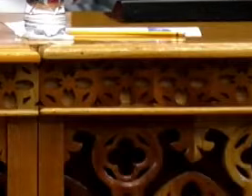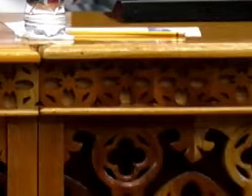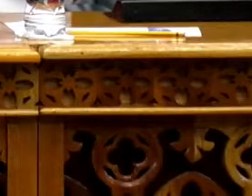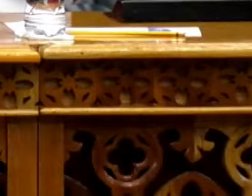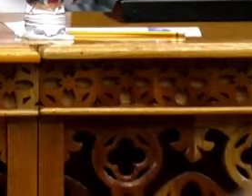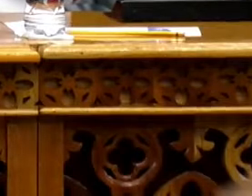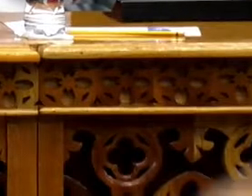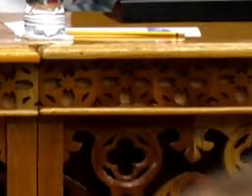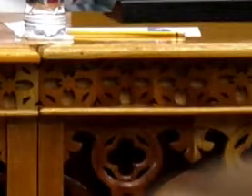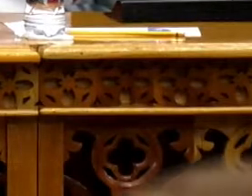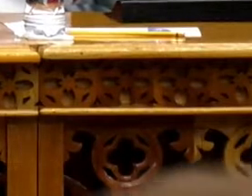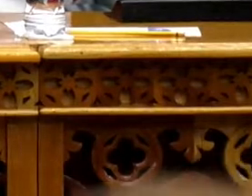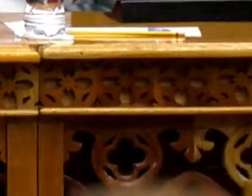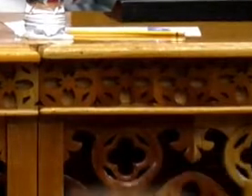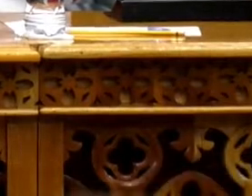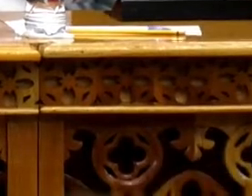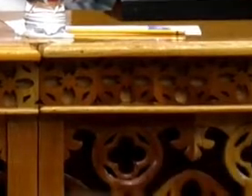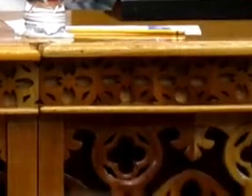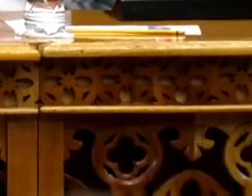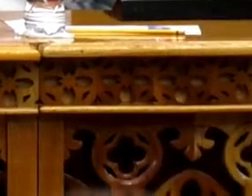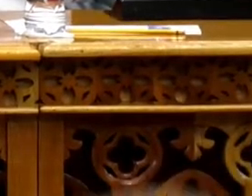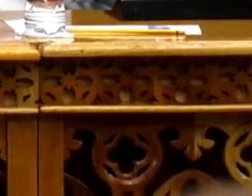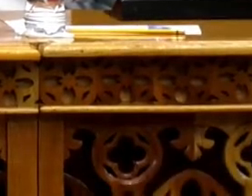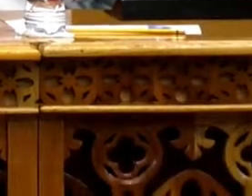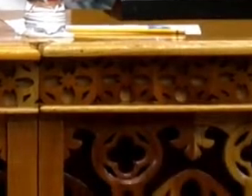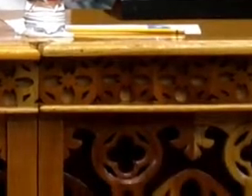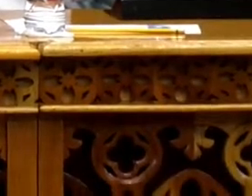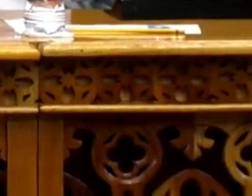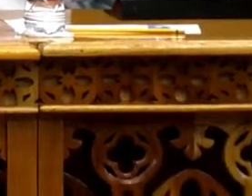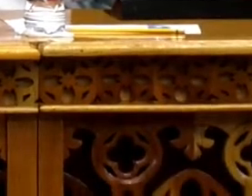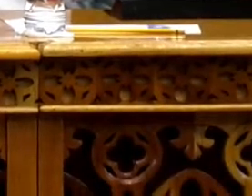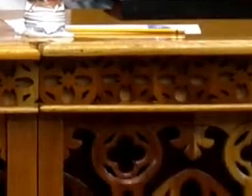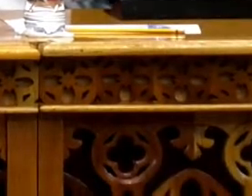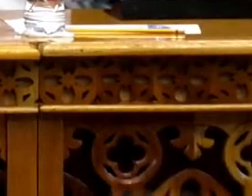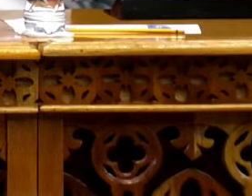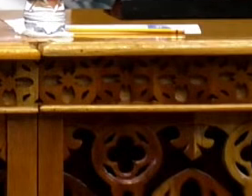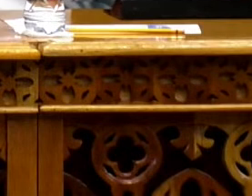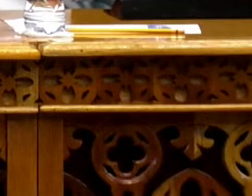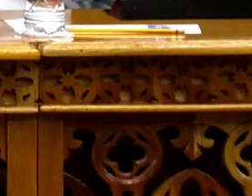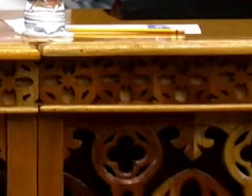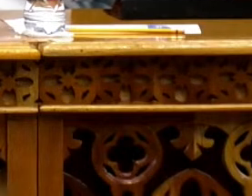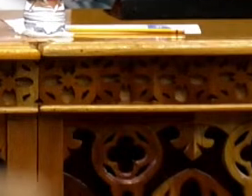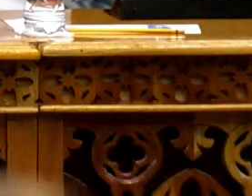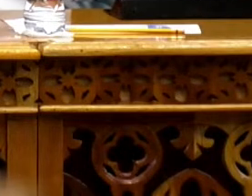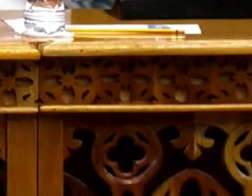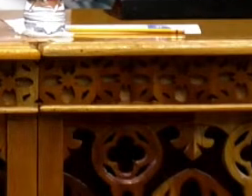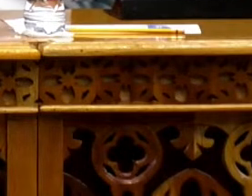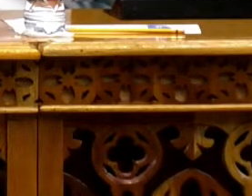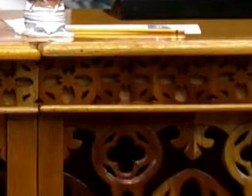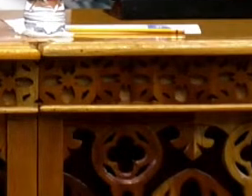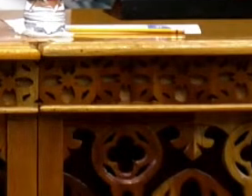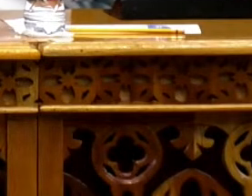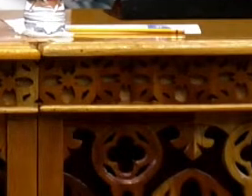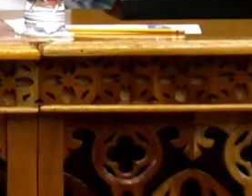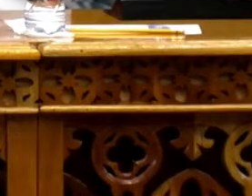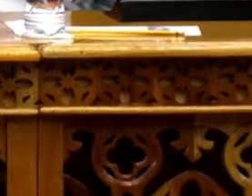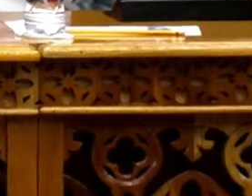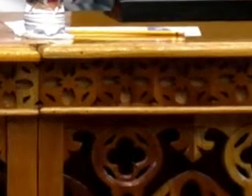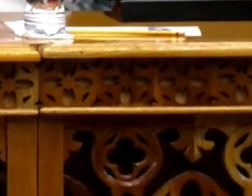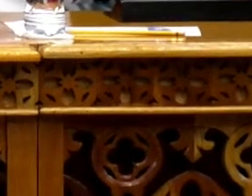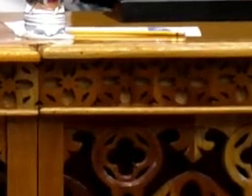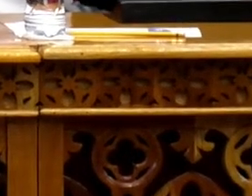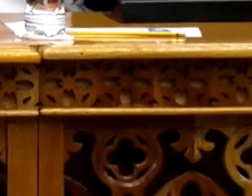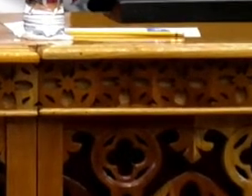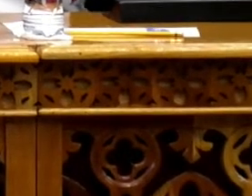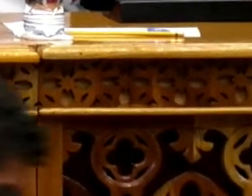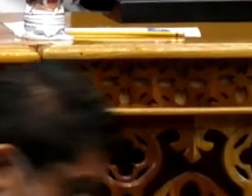quienes nos siguen en las redes sociales. Para realizar válidamente la sesión, la Secretaría